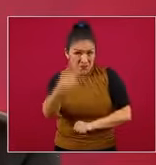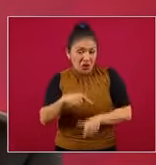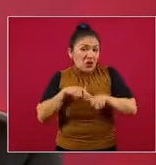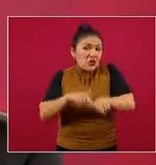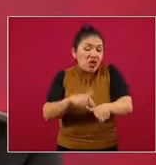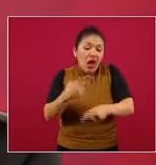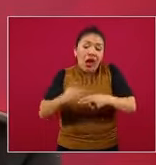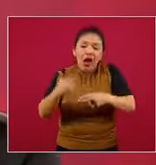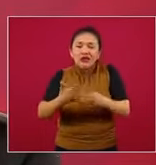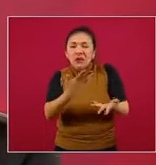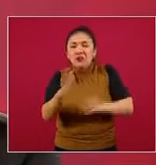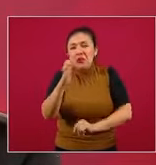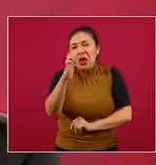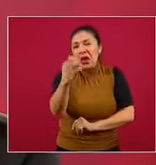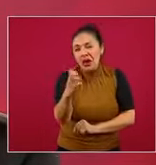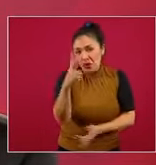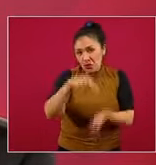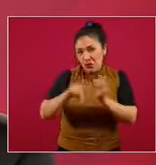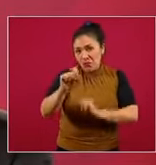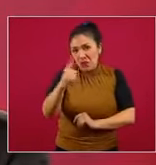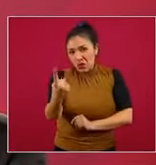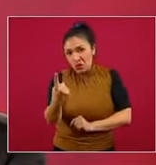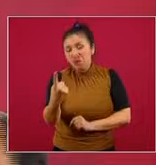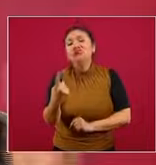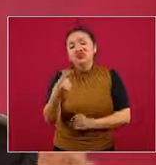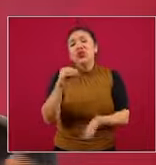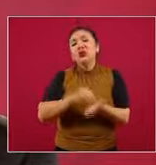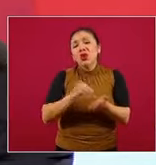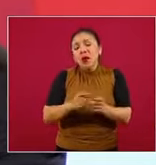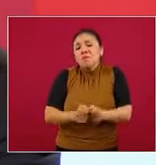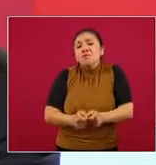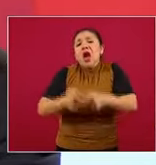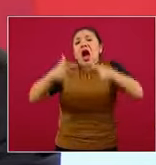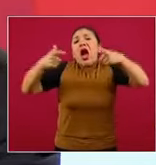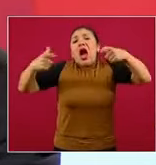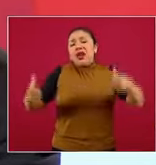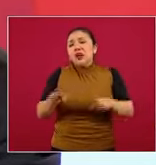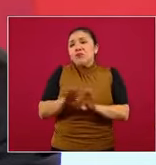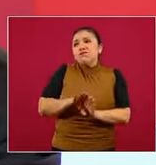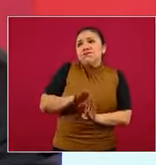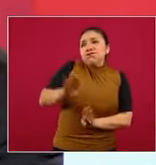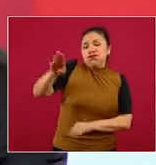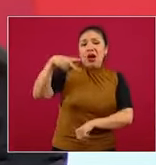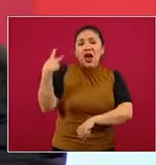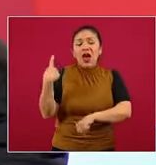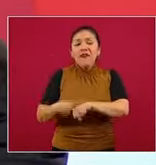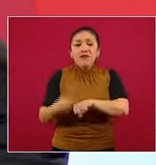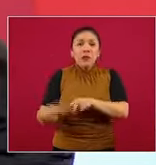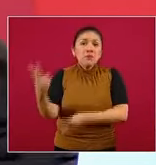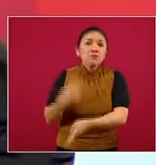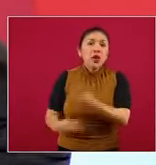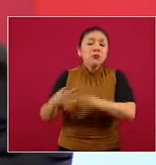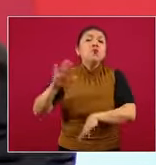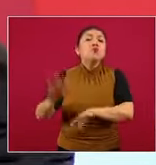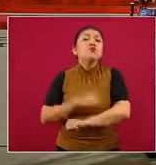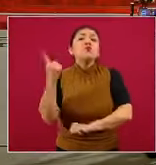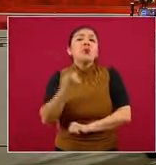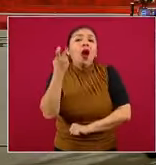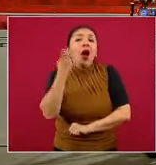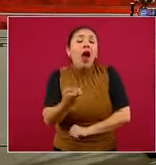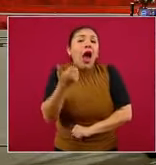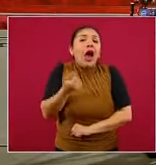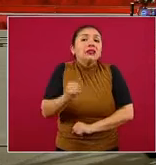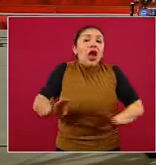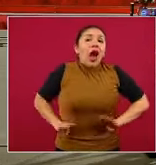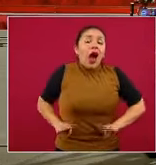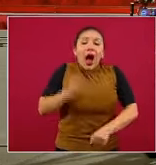menos hasta enero de 2021, una fase de crecimiento en la epidemia, porque esa es precisamente la dinámica